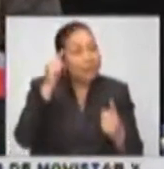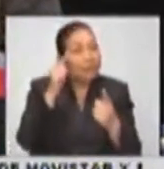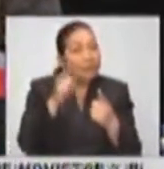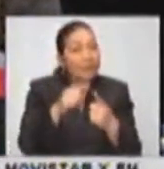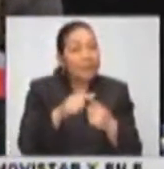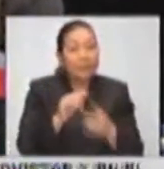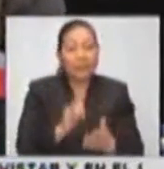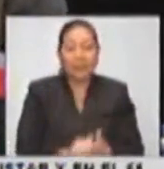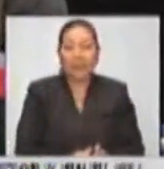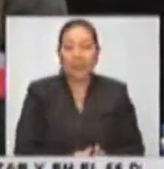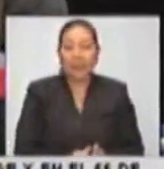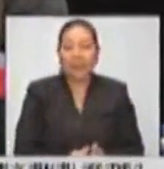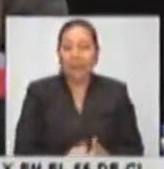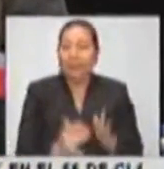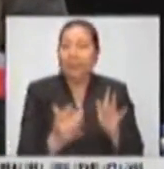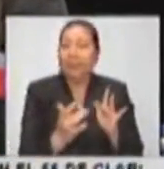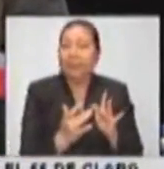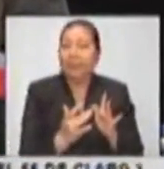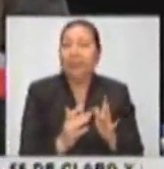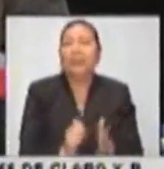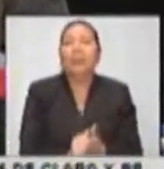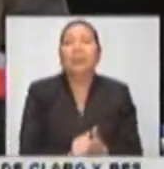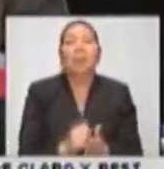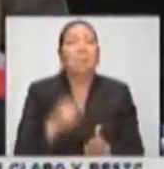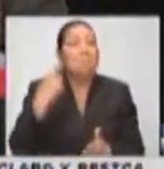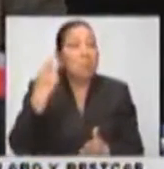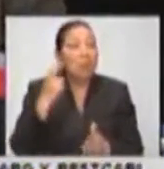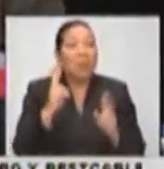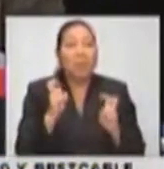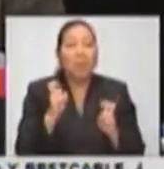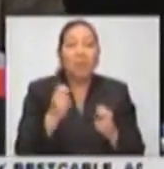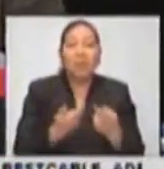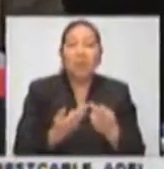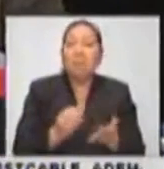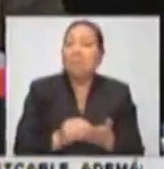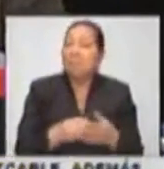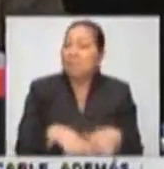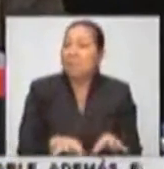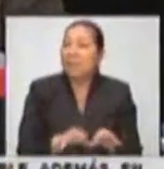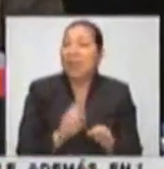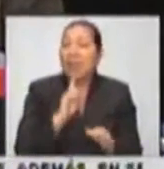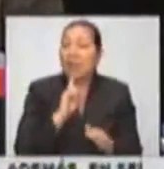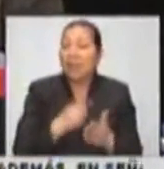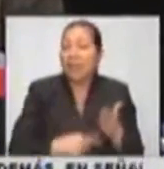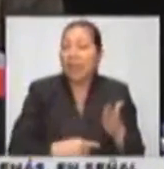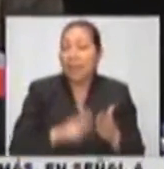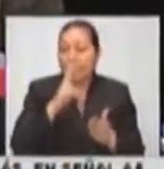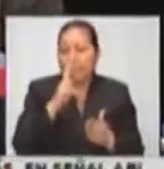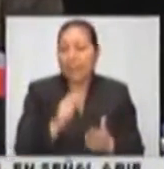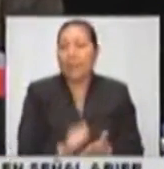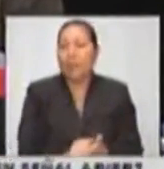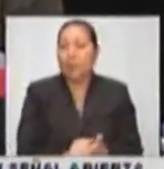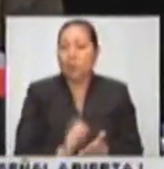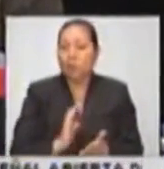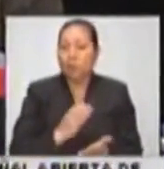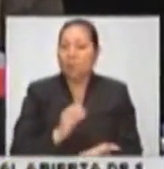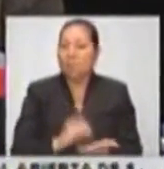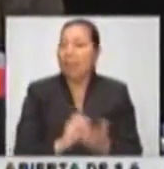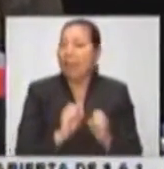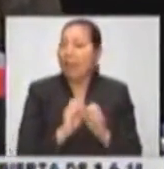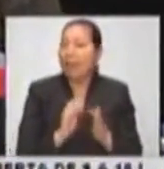ese, es ir identificando asuntos, políticas, temas de reforma prioritarios que creo que en Perú son muy